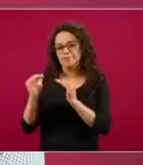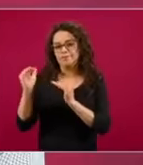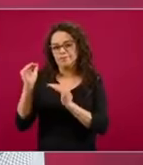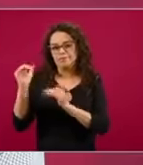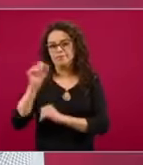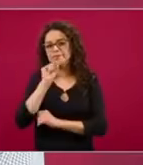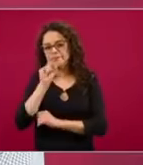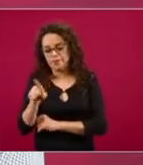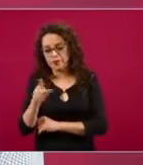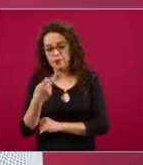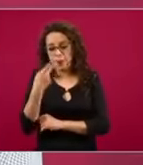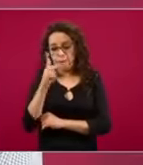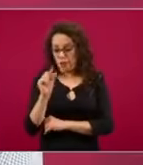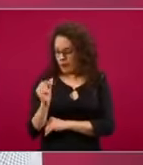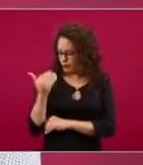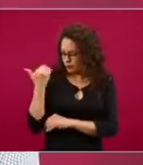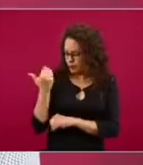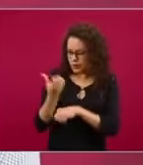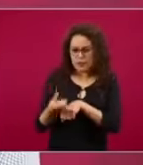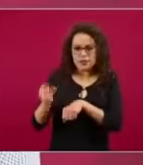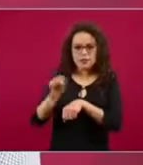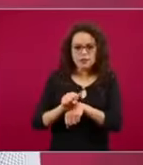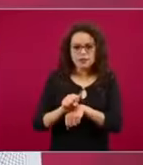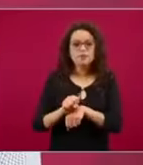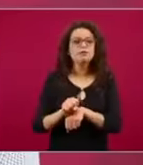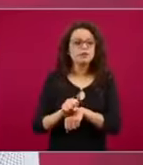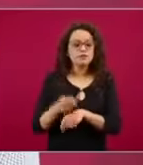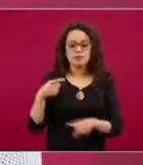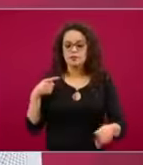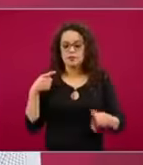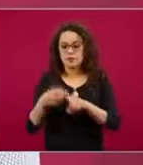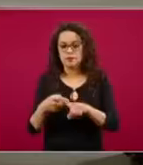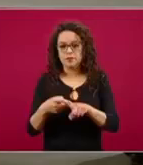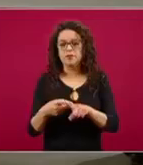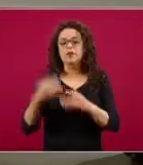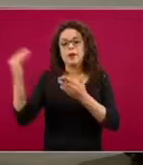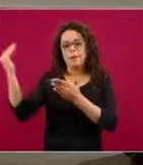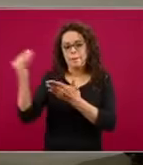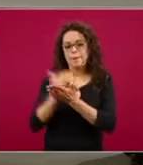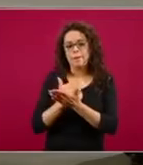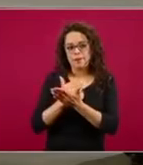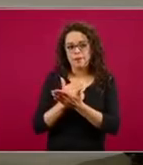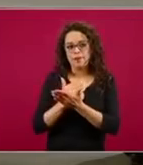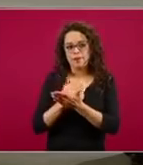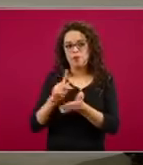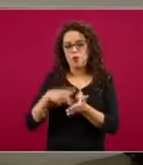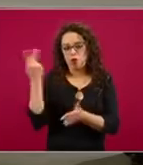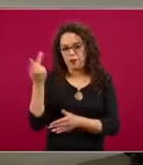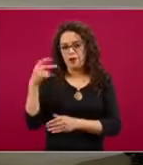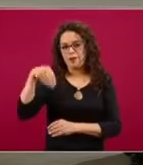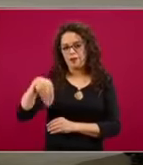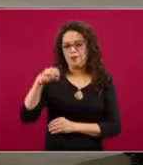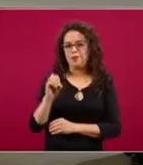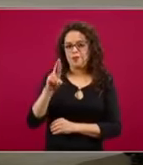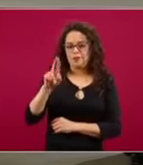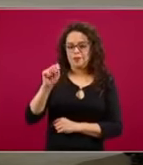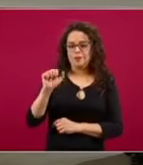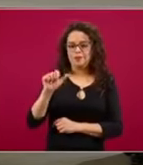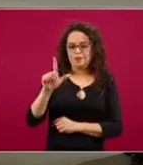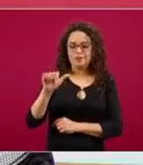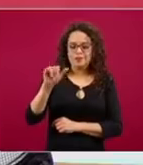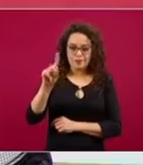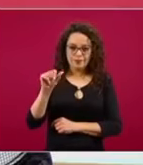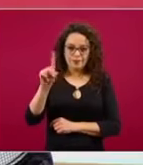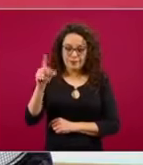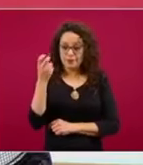en semanas más recientes, nuevamente la mortalidad vuelve a disminuir. Y esto lógicamente es la